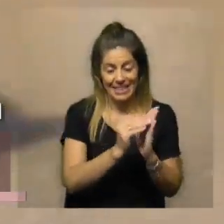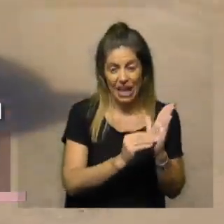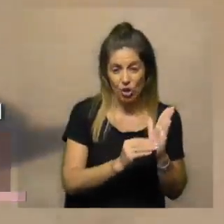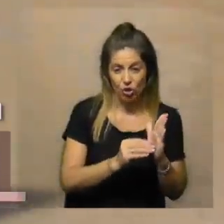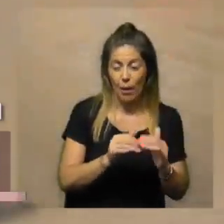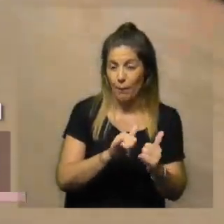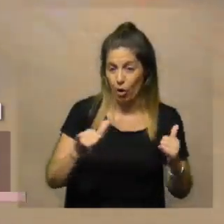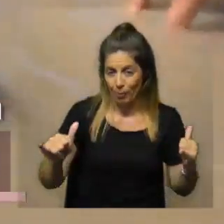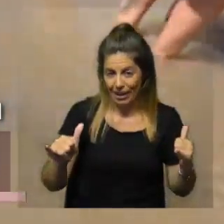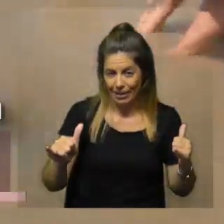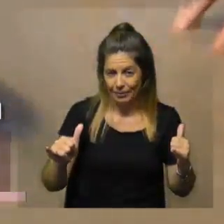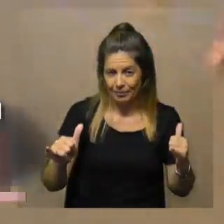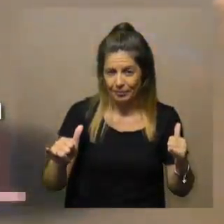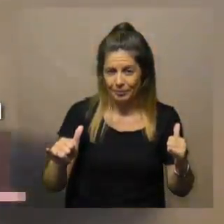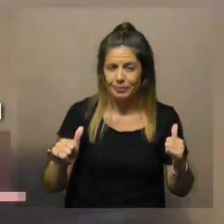mail